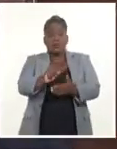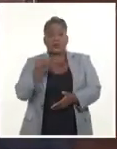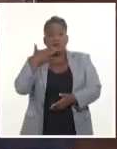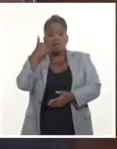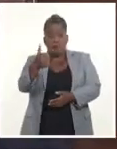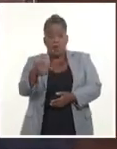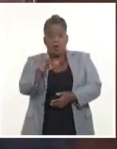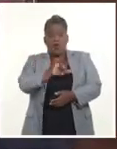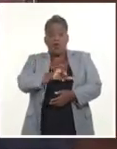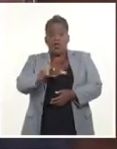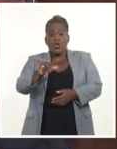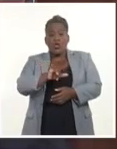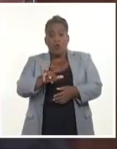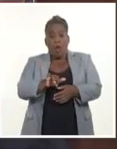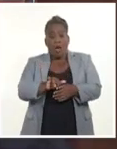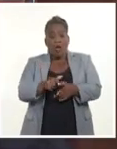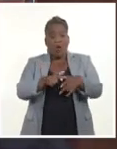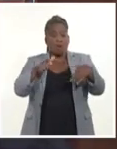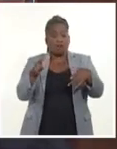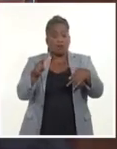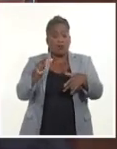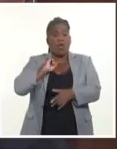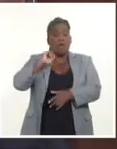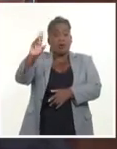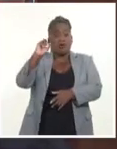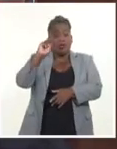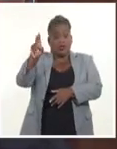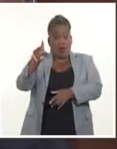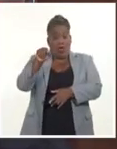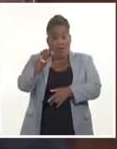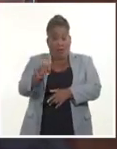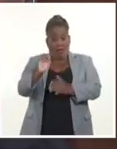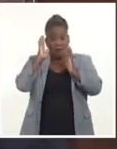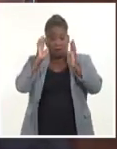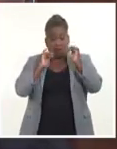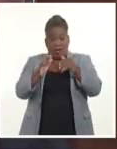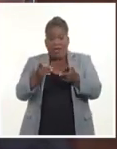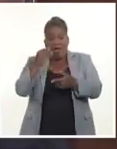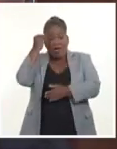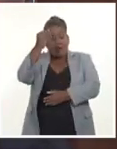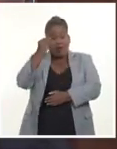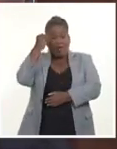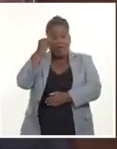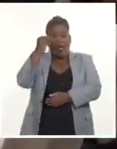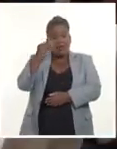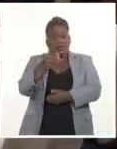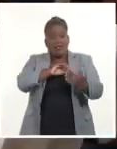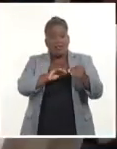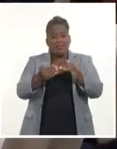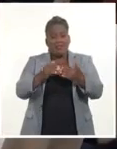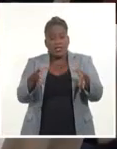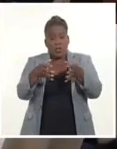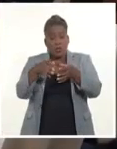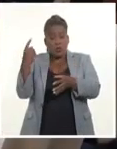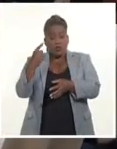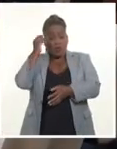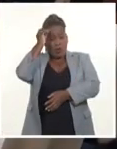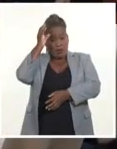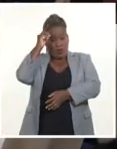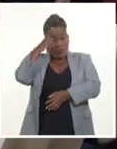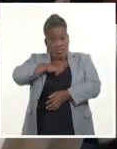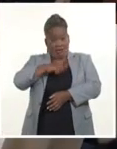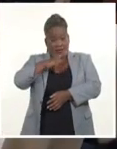en el crecimiento de las exportaciones? Centró el análisis de la agenda de debate del Consejo Nacional de Innovación correspondiente al mes de